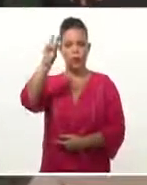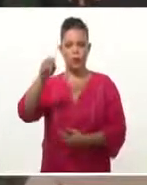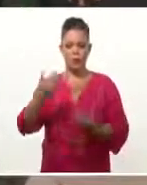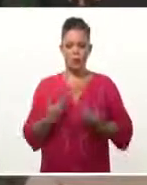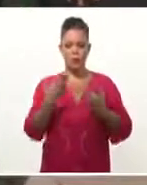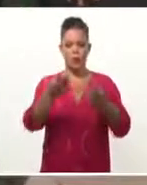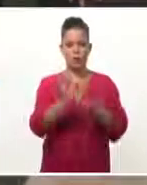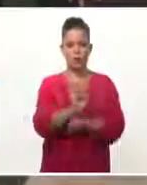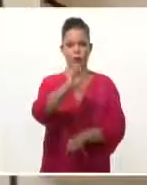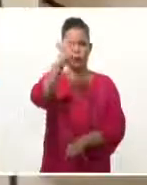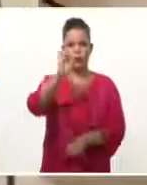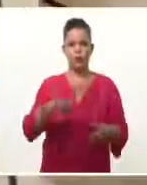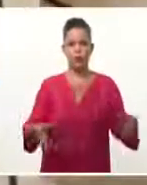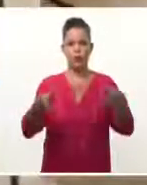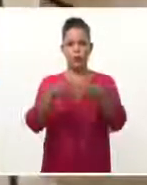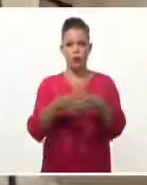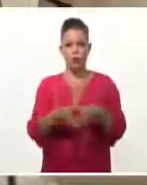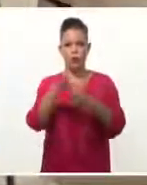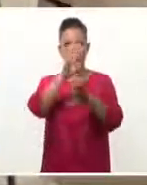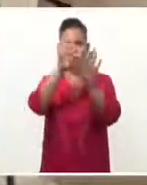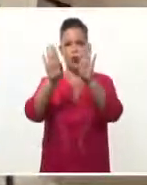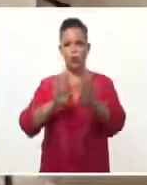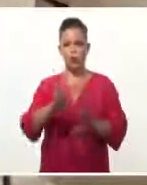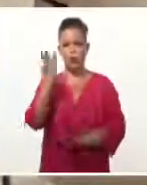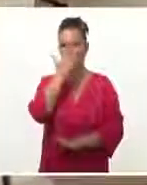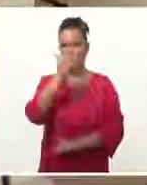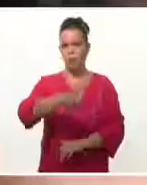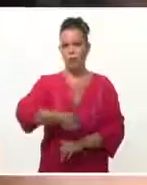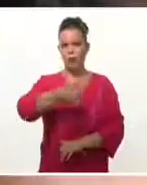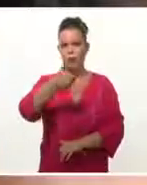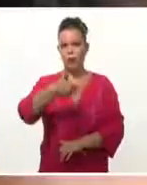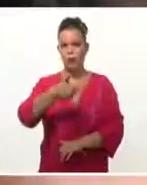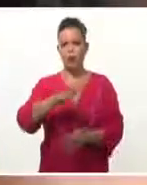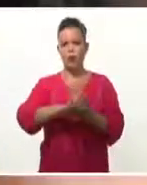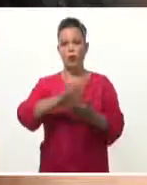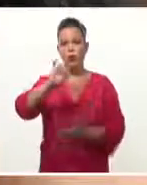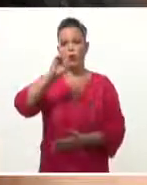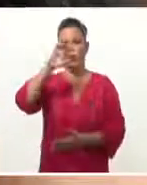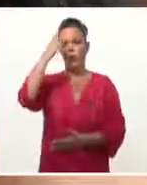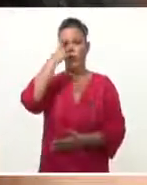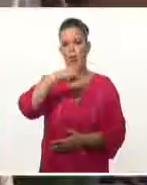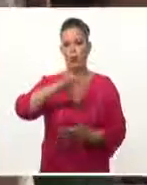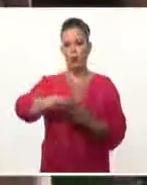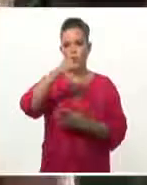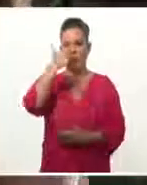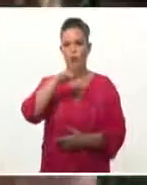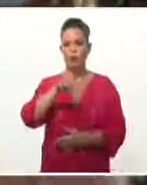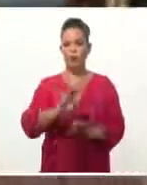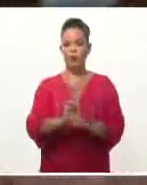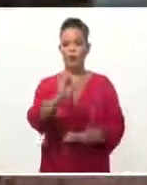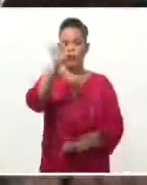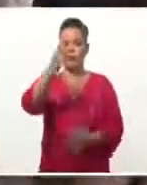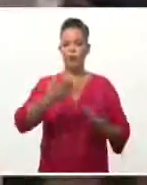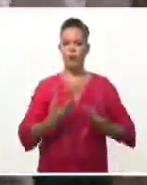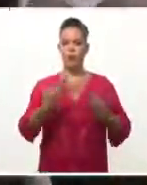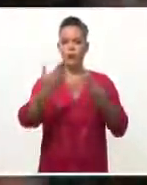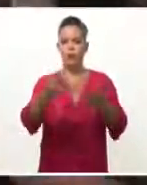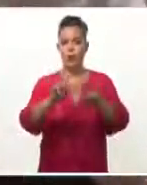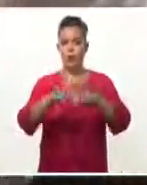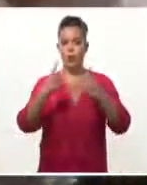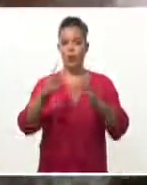Consejo Internacional de Museos de manos de su presidenta Moraima Clavijo. El galardón fue entregado durante el acto con motivo del Día Internacional